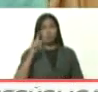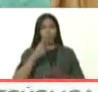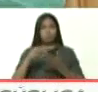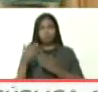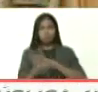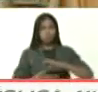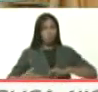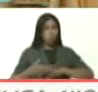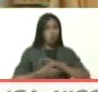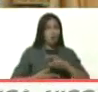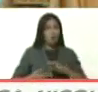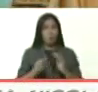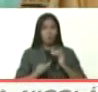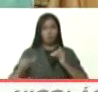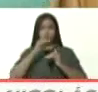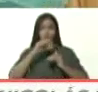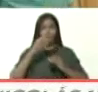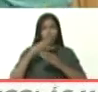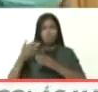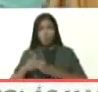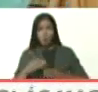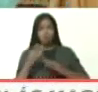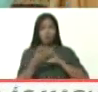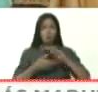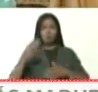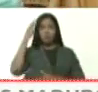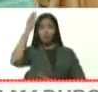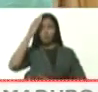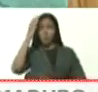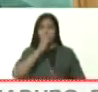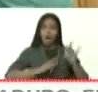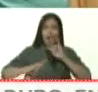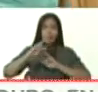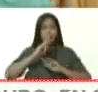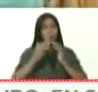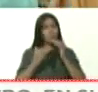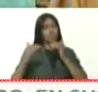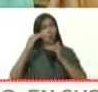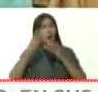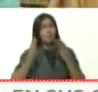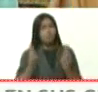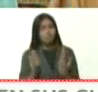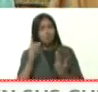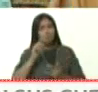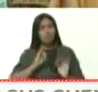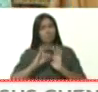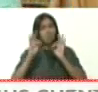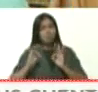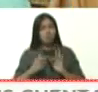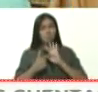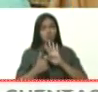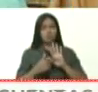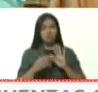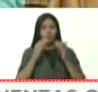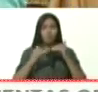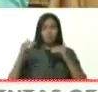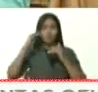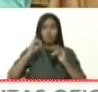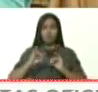dificultades, la gente va remontando con su conciencia, con su amor creciente, con su reconocimiento